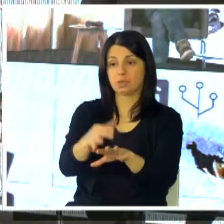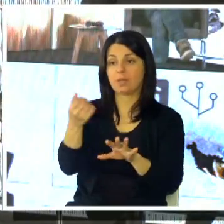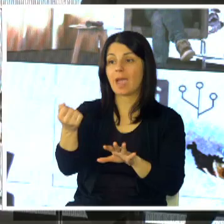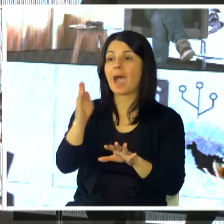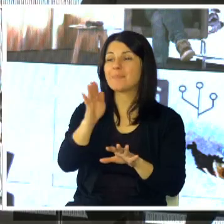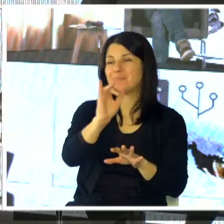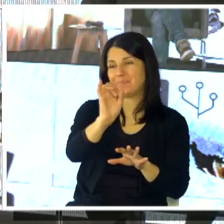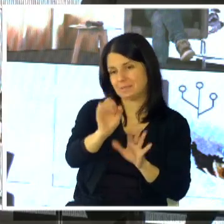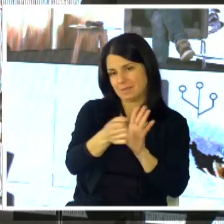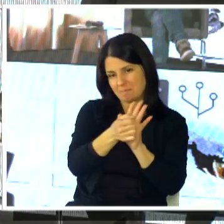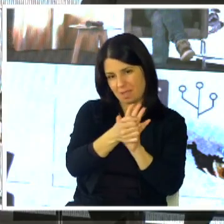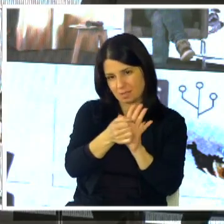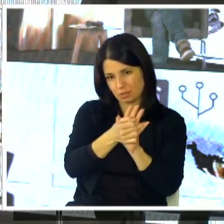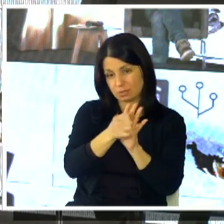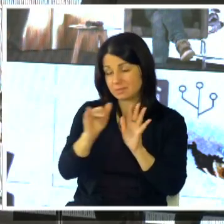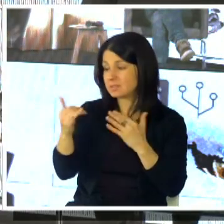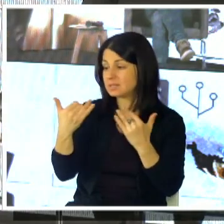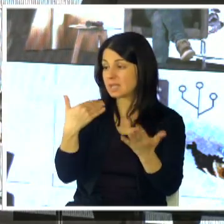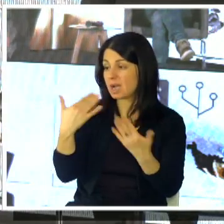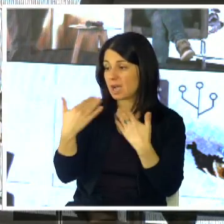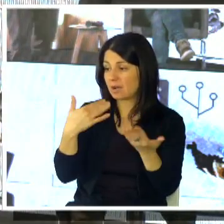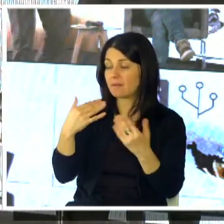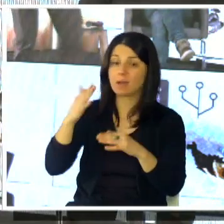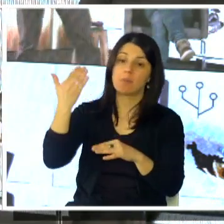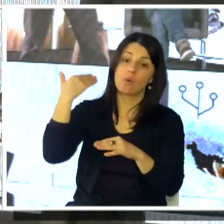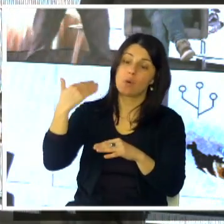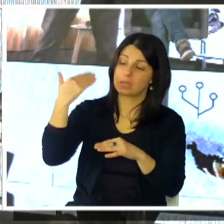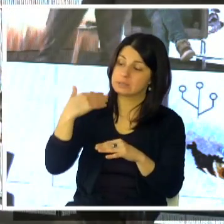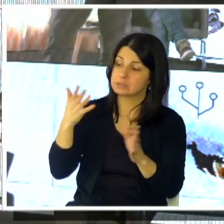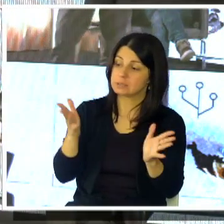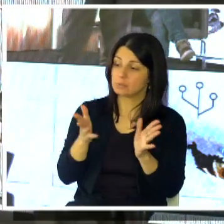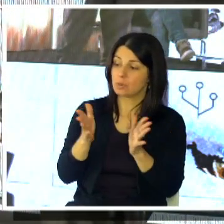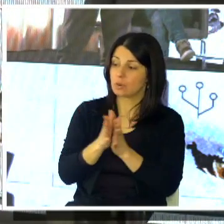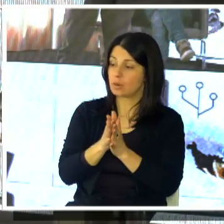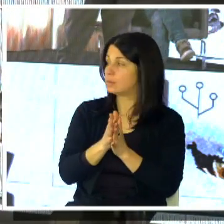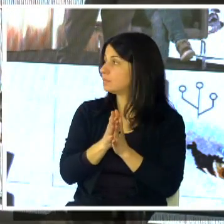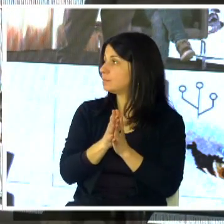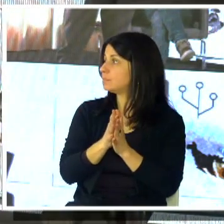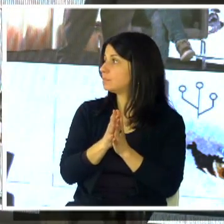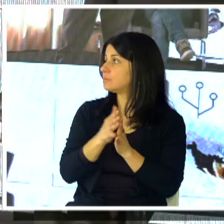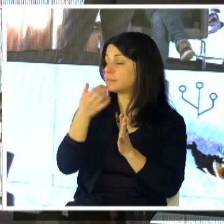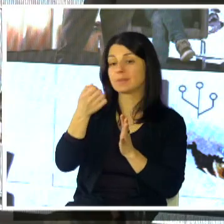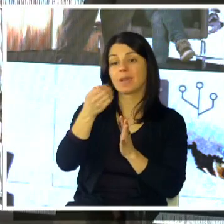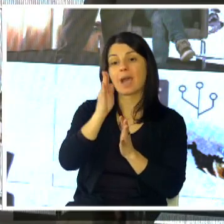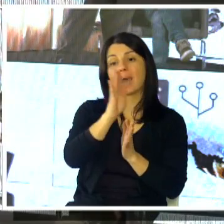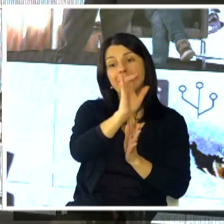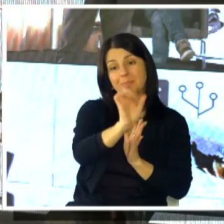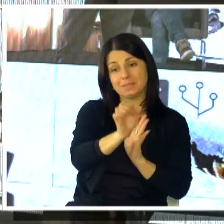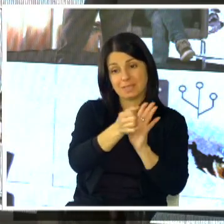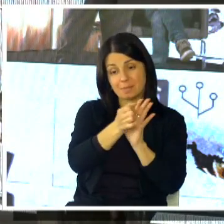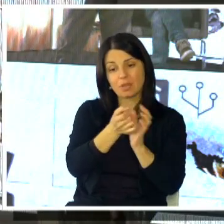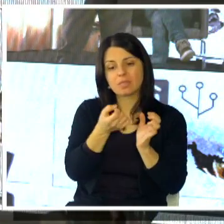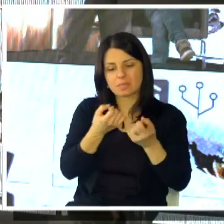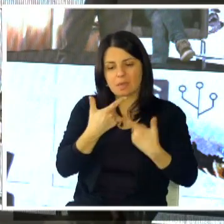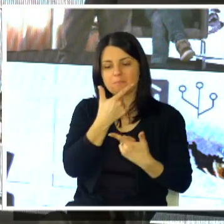APIs. Ahí ya estuvimos hablando del tema APIs anteriormente. Bueno, tenemos APIs que